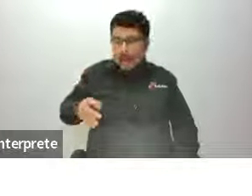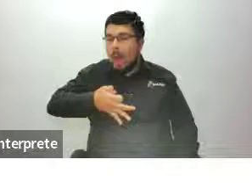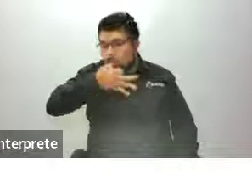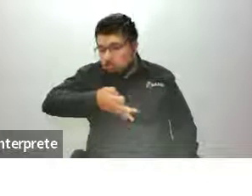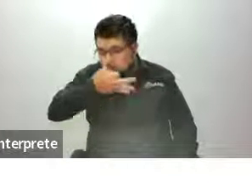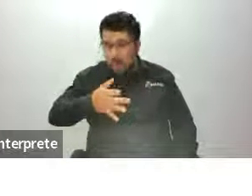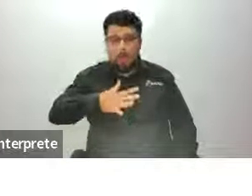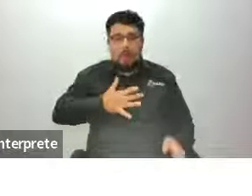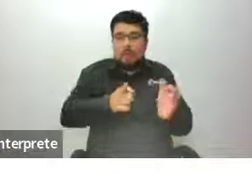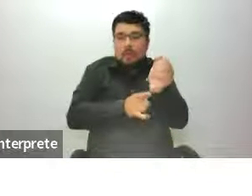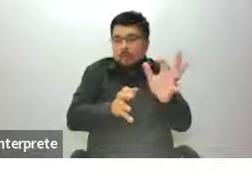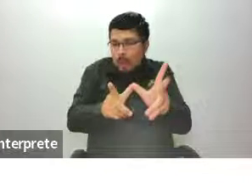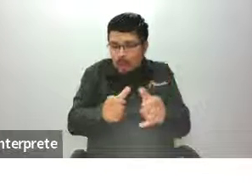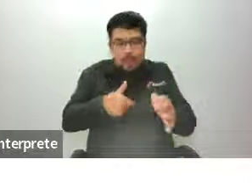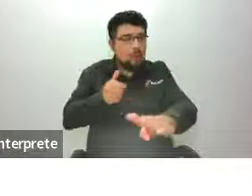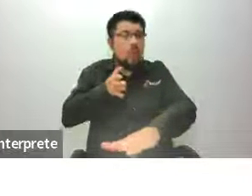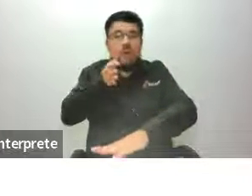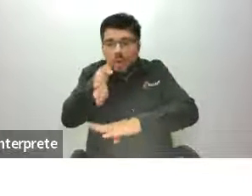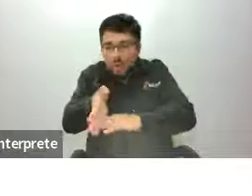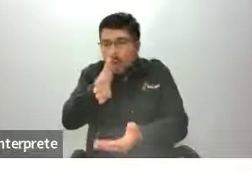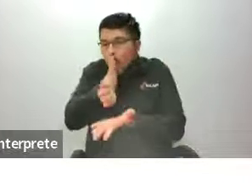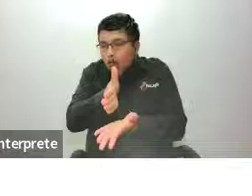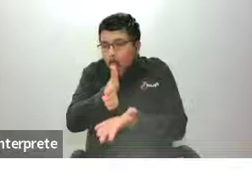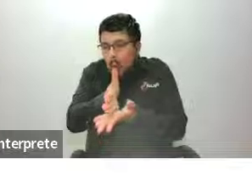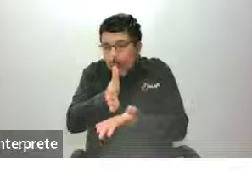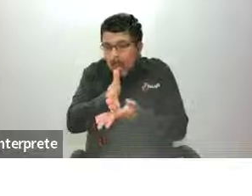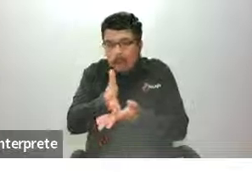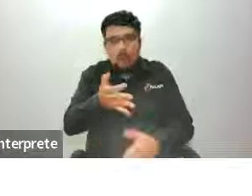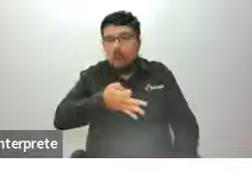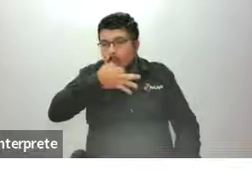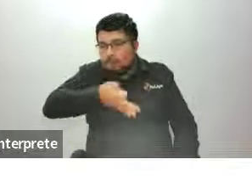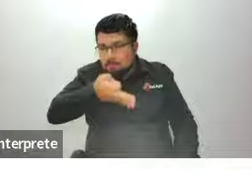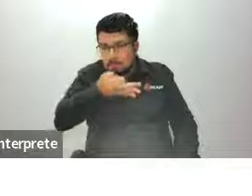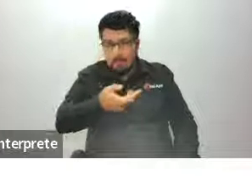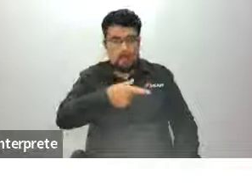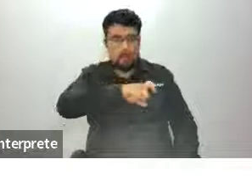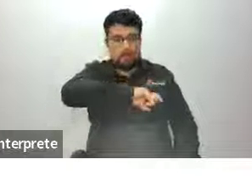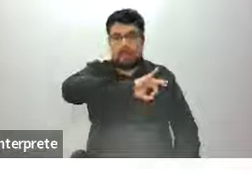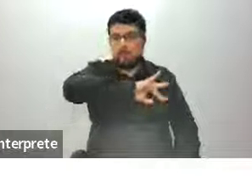fuimos a un colegio que hablaban así, etcétera, etcétera, etcétera.